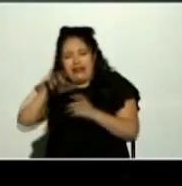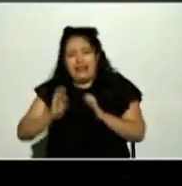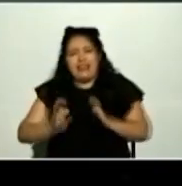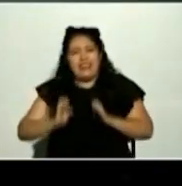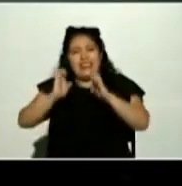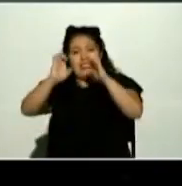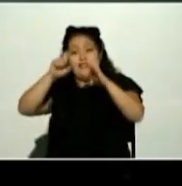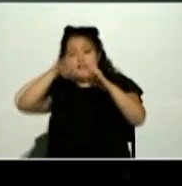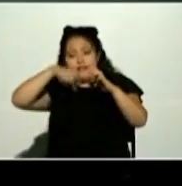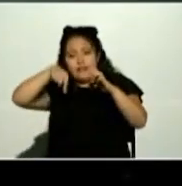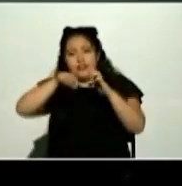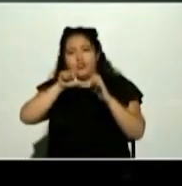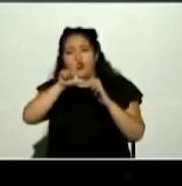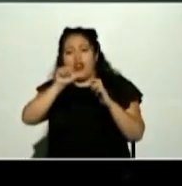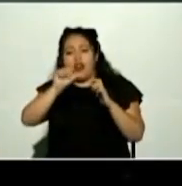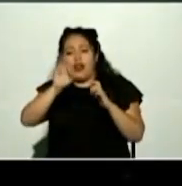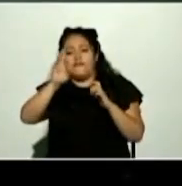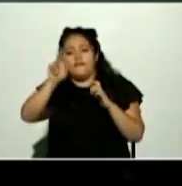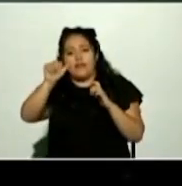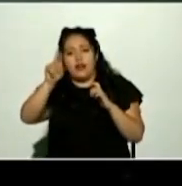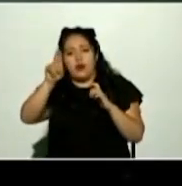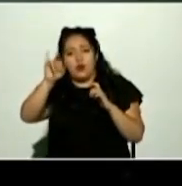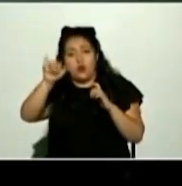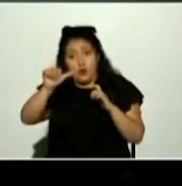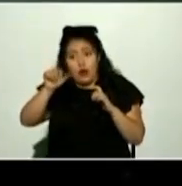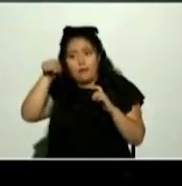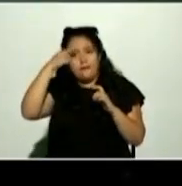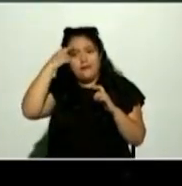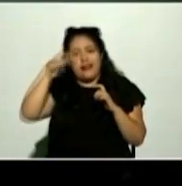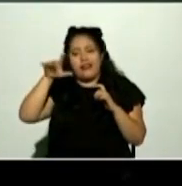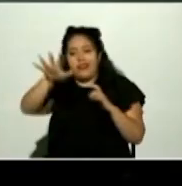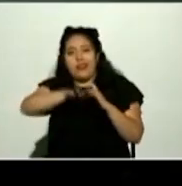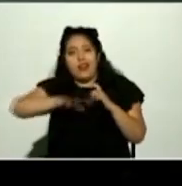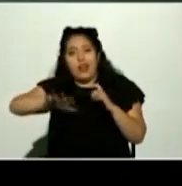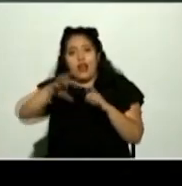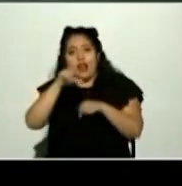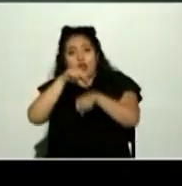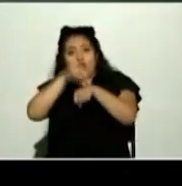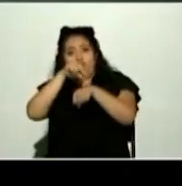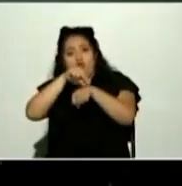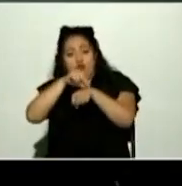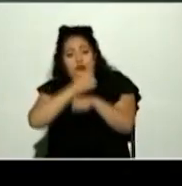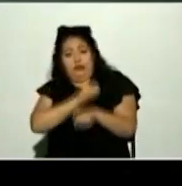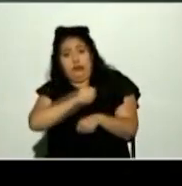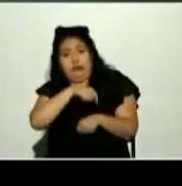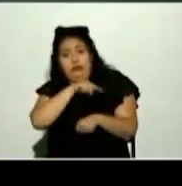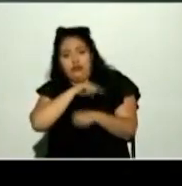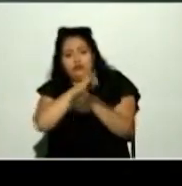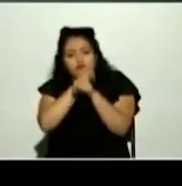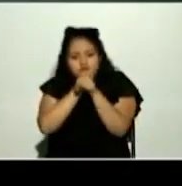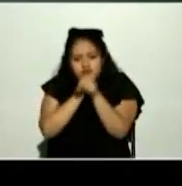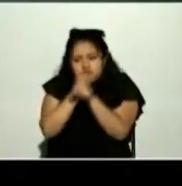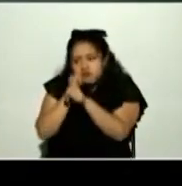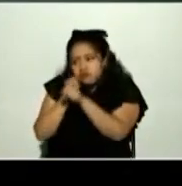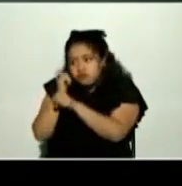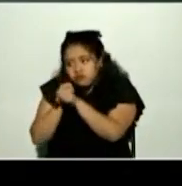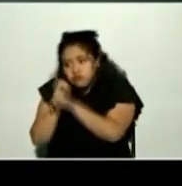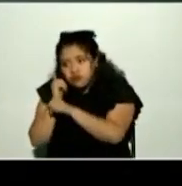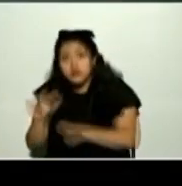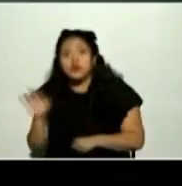La Fragua del área de la salud que va a beneficiar a 25000